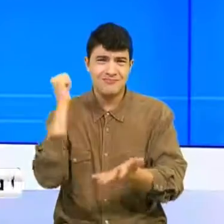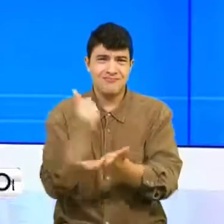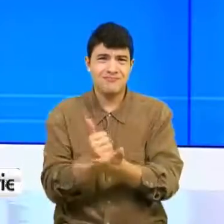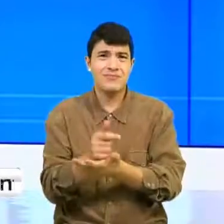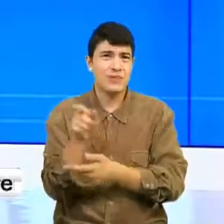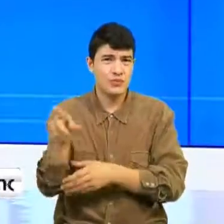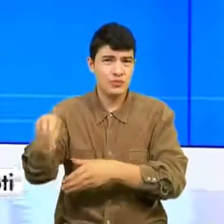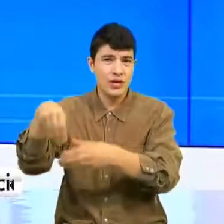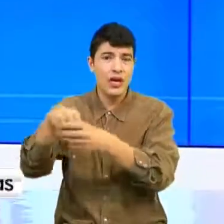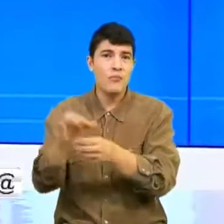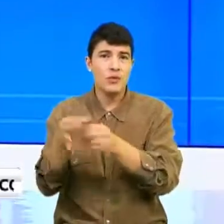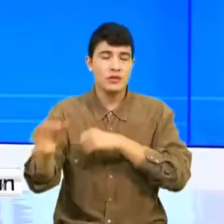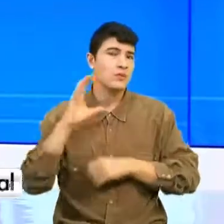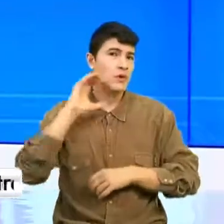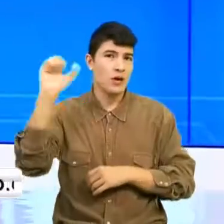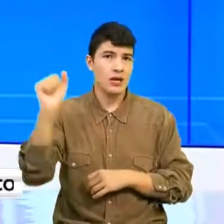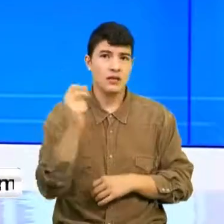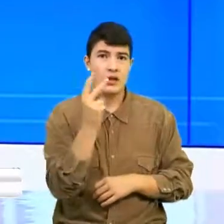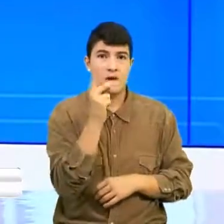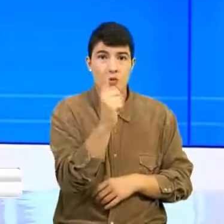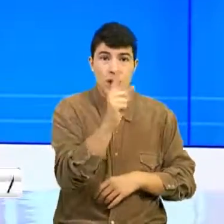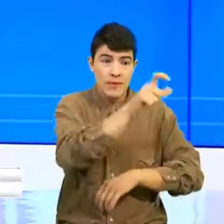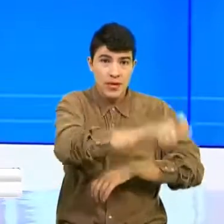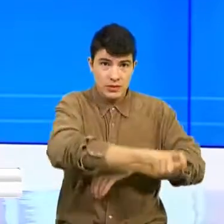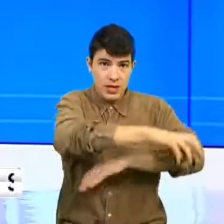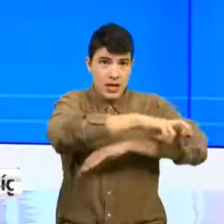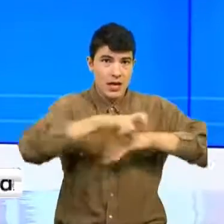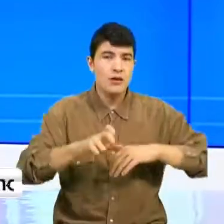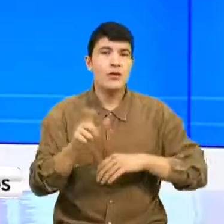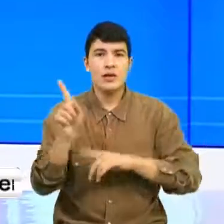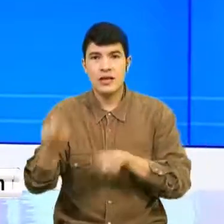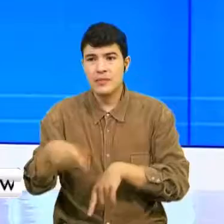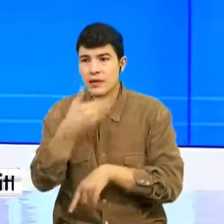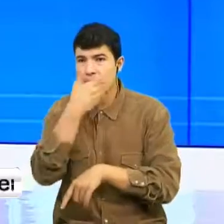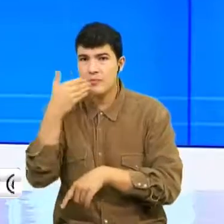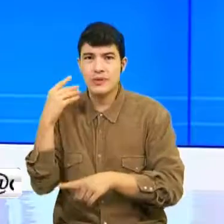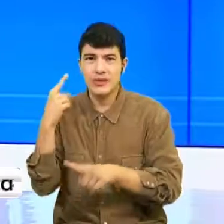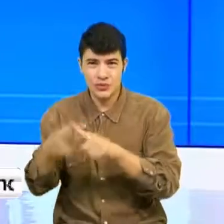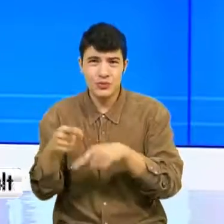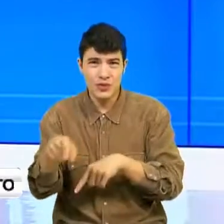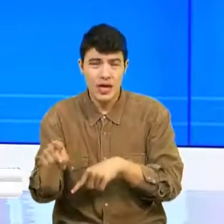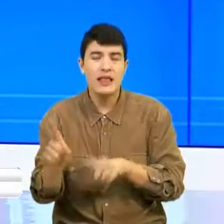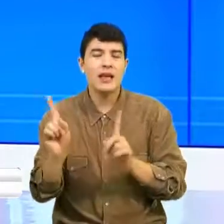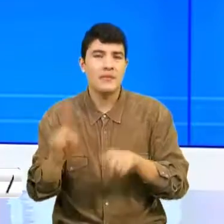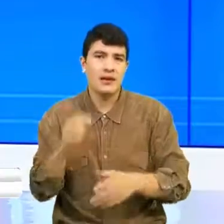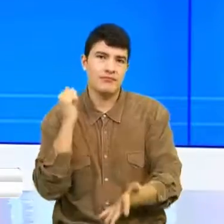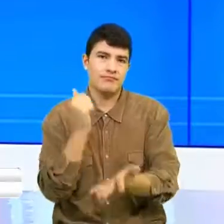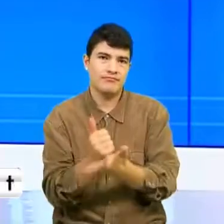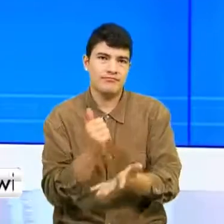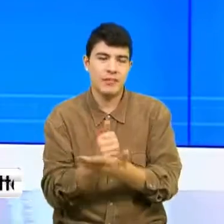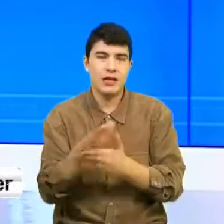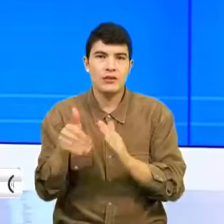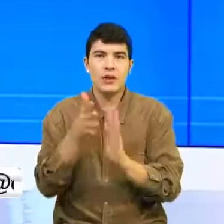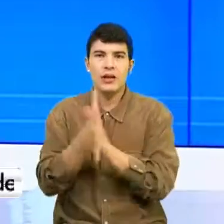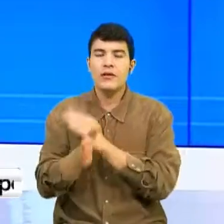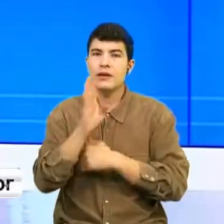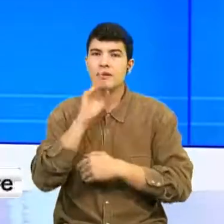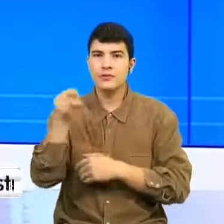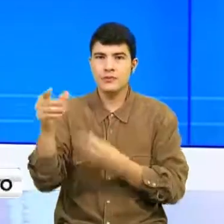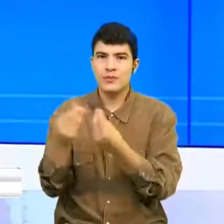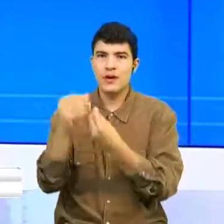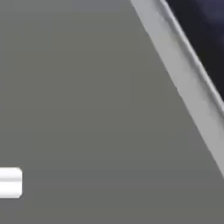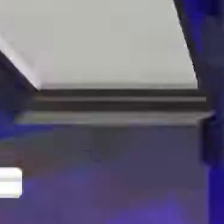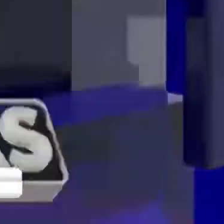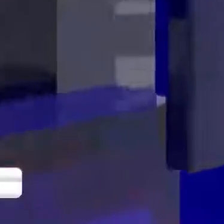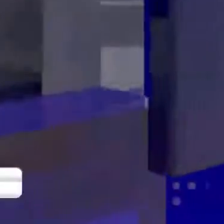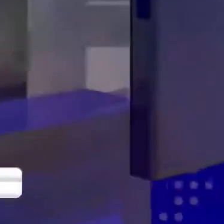presunto ladrón y un desmovilizado de la guerrilla serían las víctimas que han dicho las autoridades toda la información la tiene raúl rolando castro muy